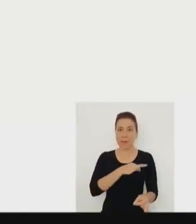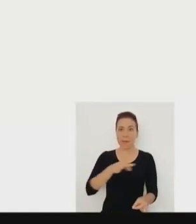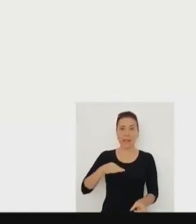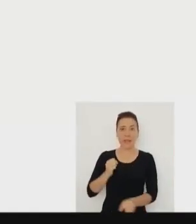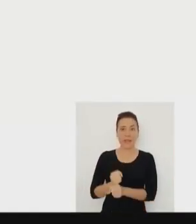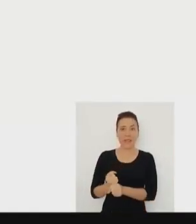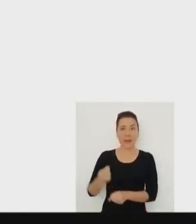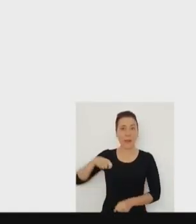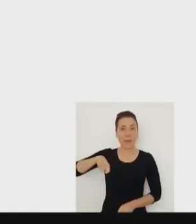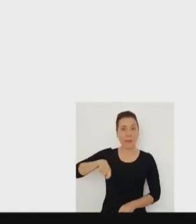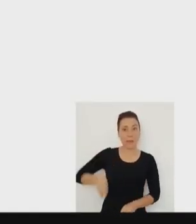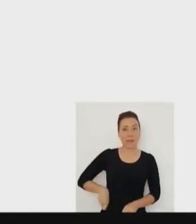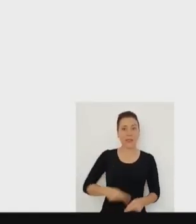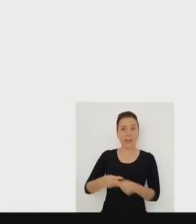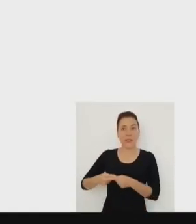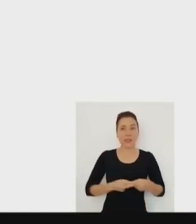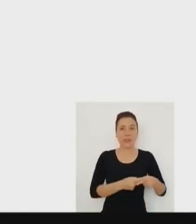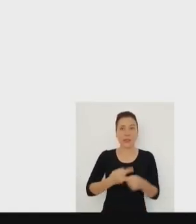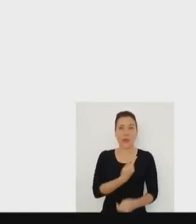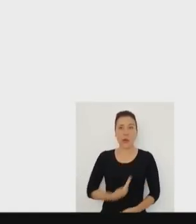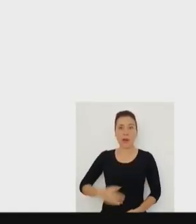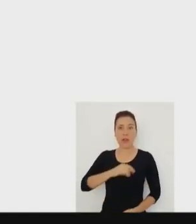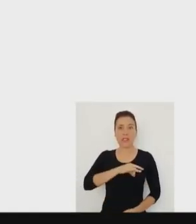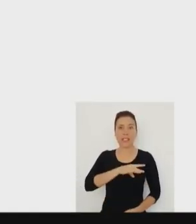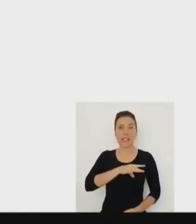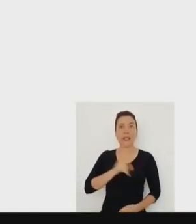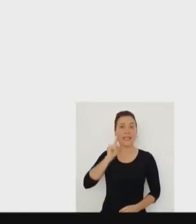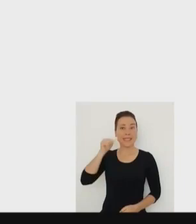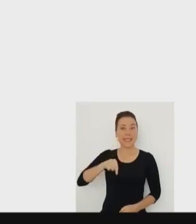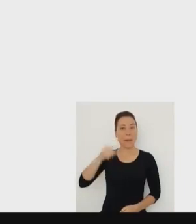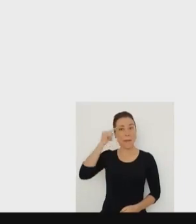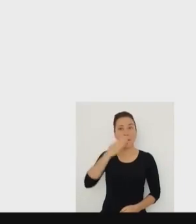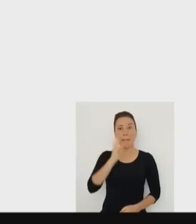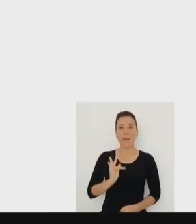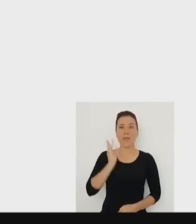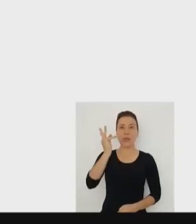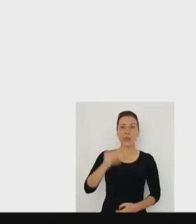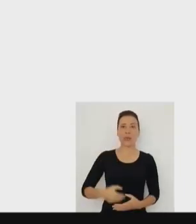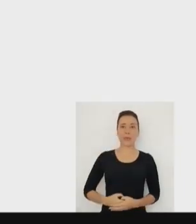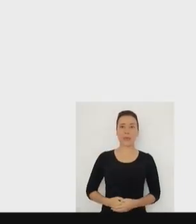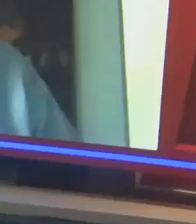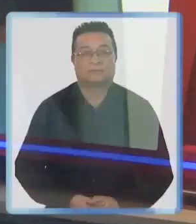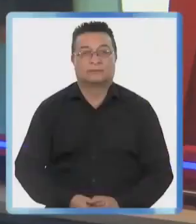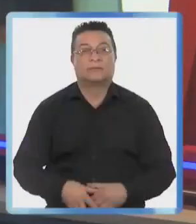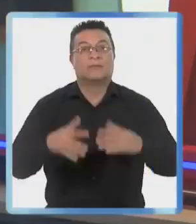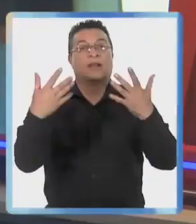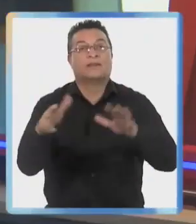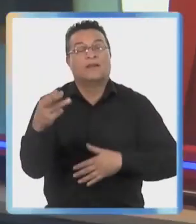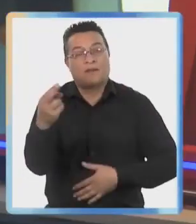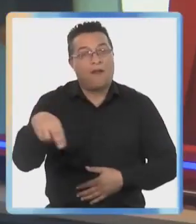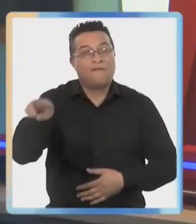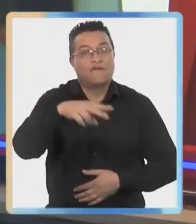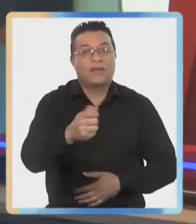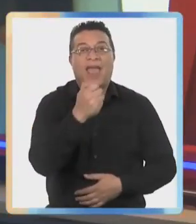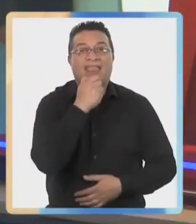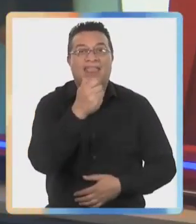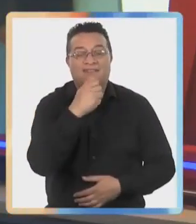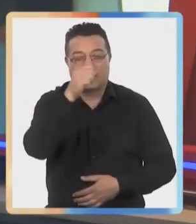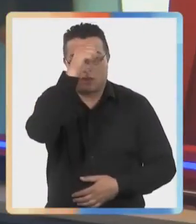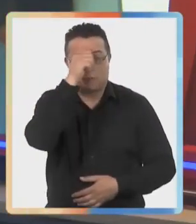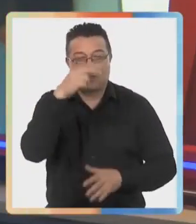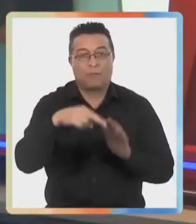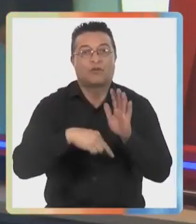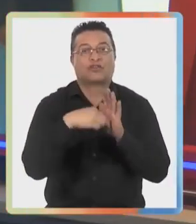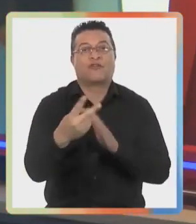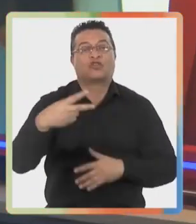www.aportefamiliar.cl. Ministerio del Trabajo y Previsión Social. Gobierno de Chile. Presentes por un mejor futuro. Ya estamos de regreso con la entrevista del domingo